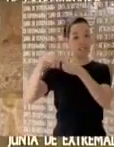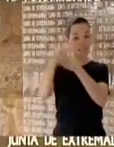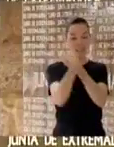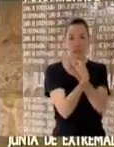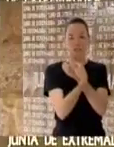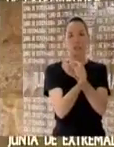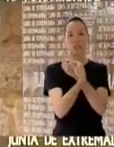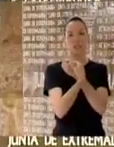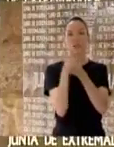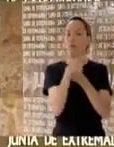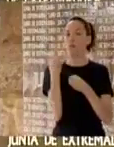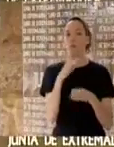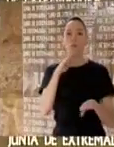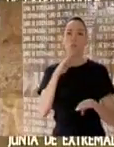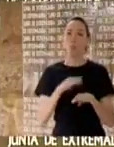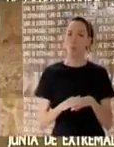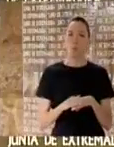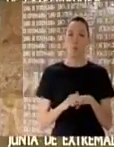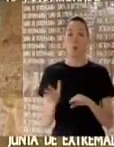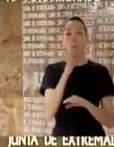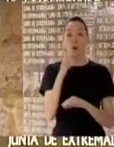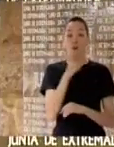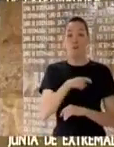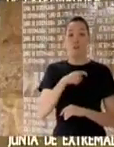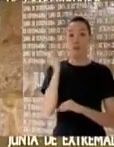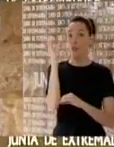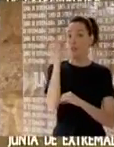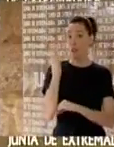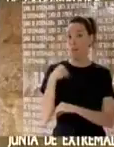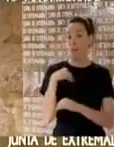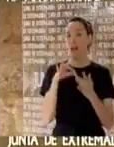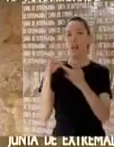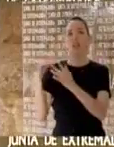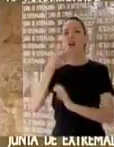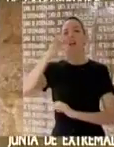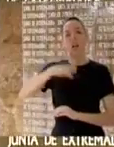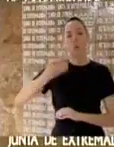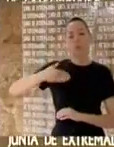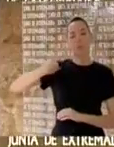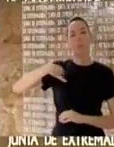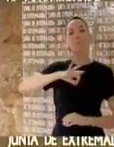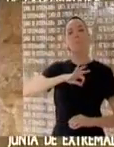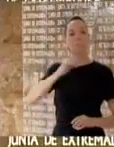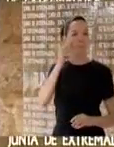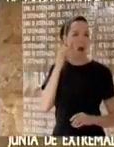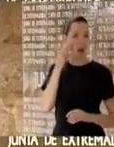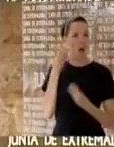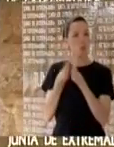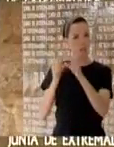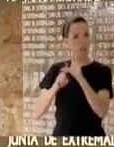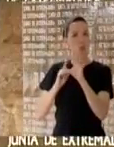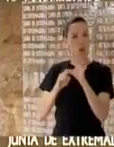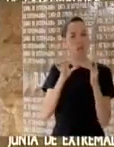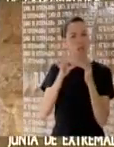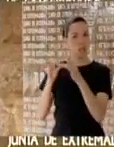pues liderada en el ámbito autonómico por el presidente de la Junta de Extremadura, por Guillermo Fernández Vara, sino que además en